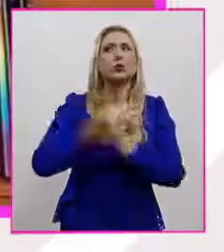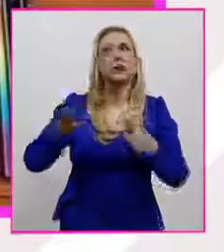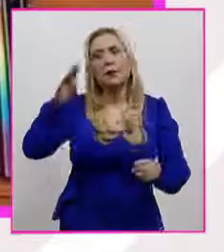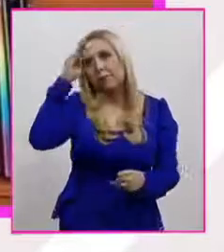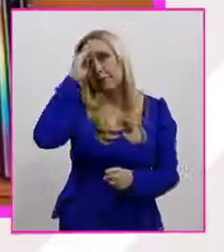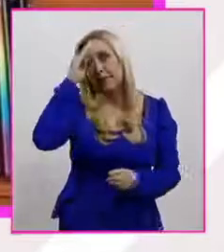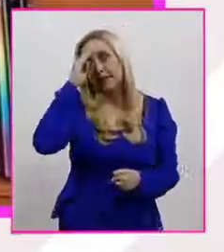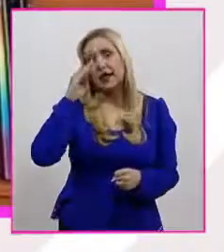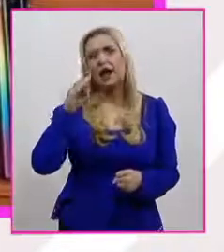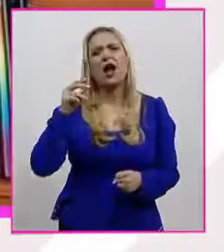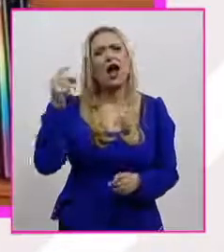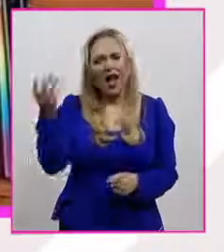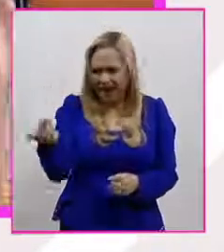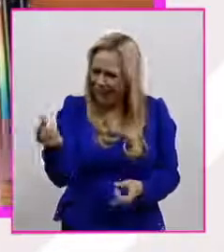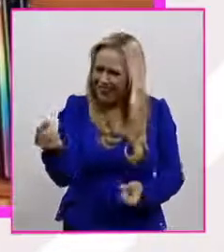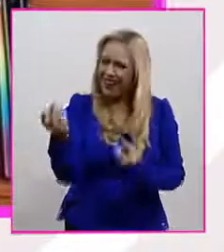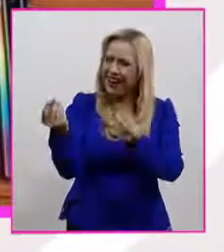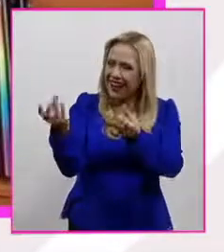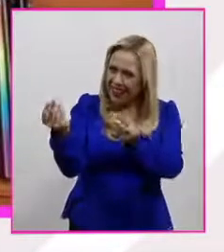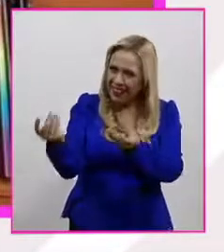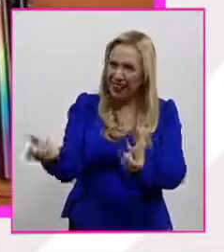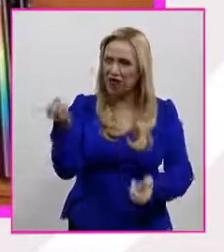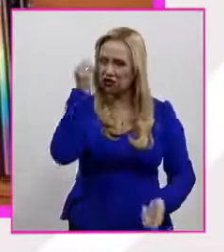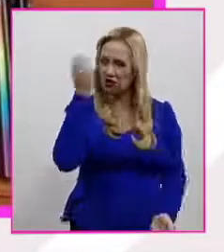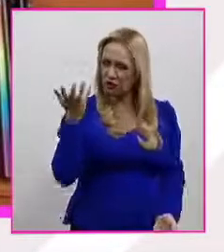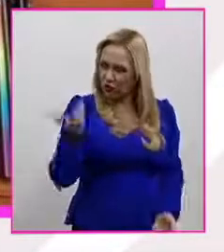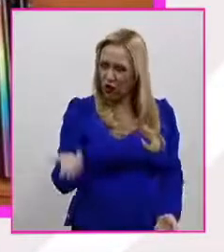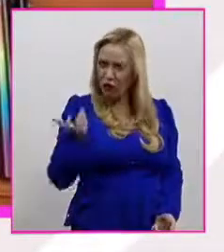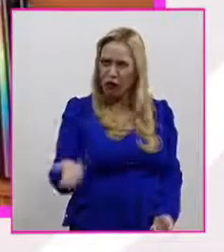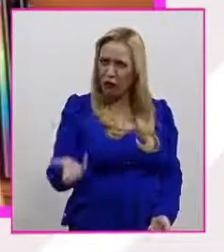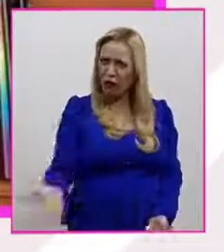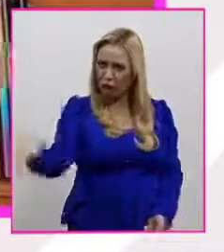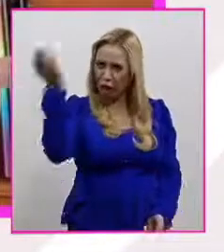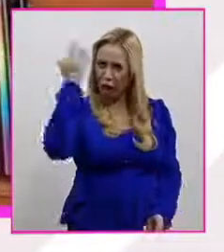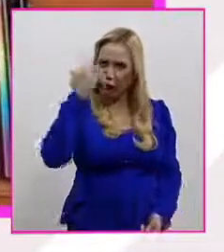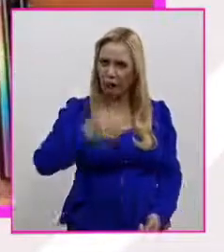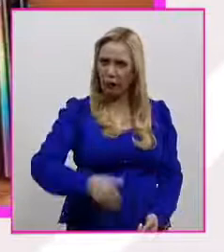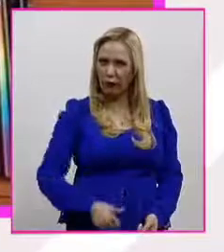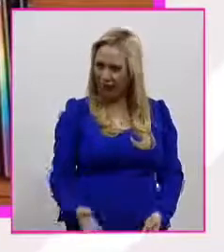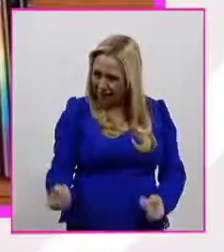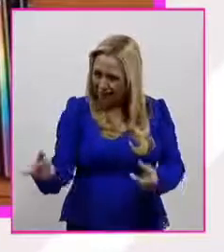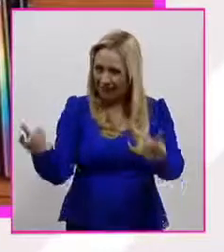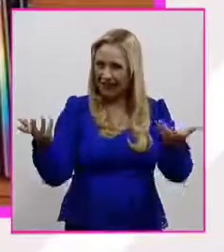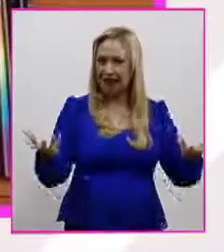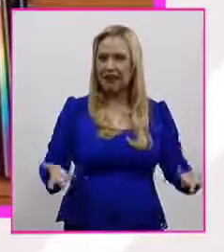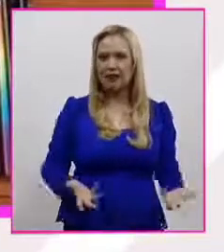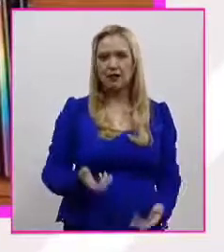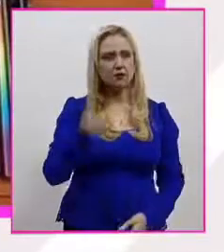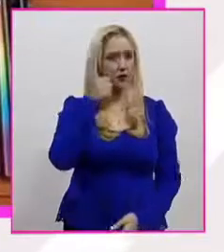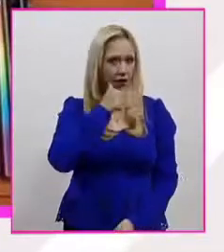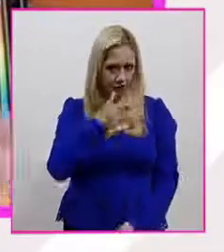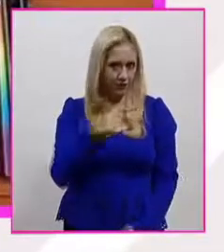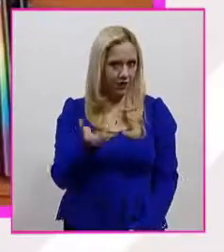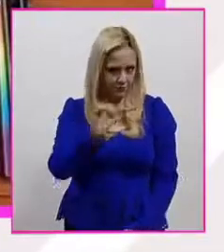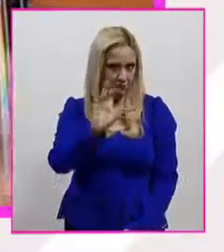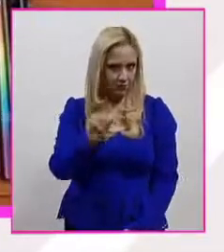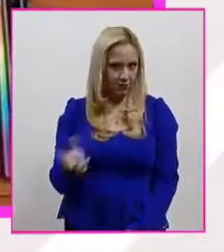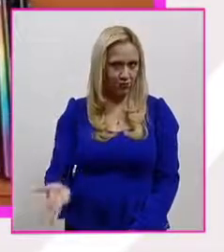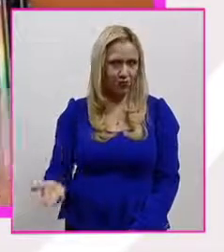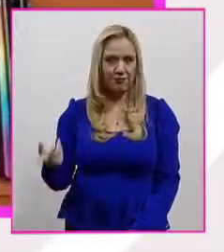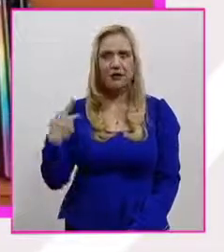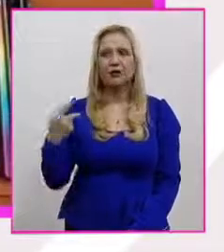el échale ganas, de no seas flojo, ¿no? Porque de pronto escuchamos esos discursos de gente